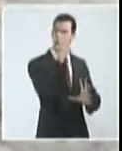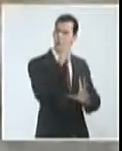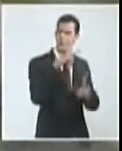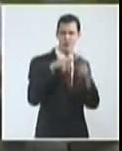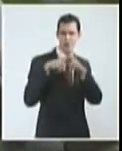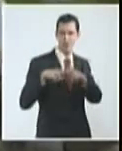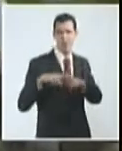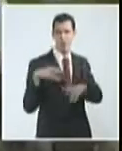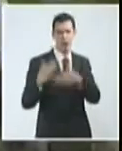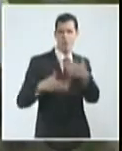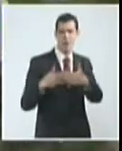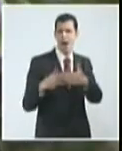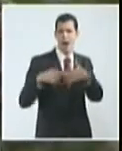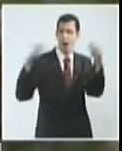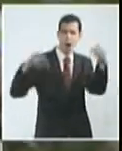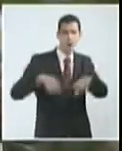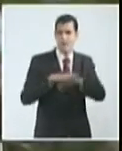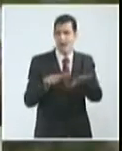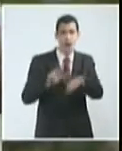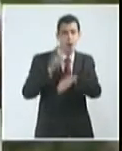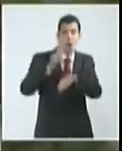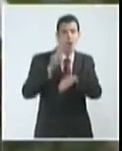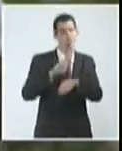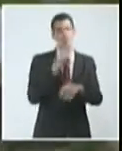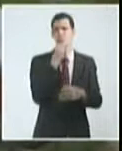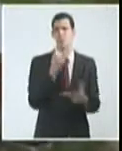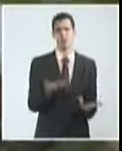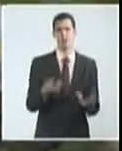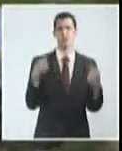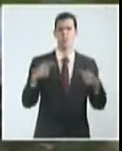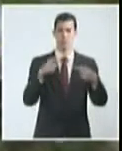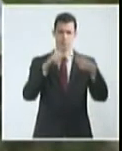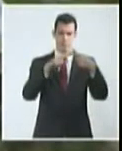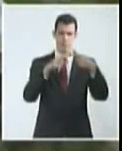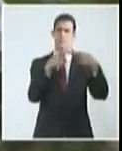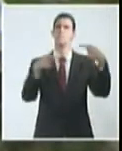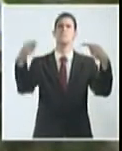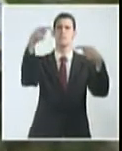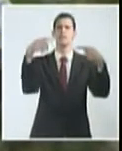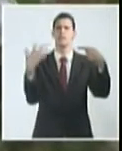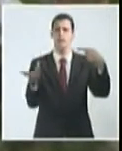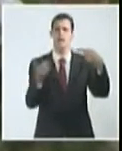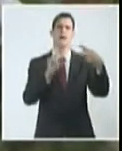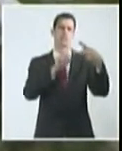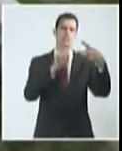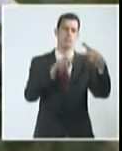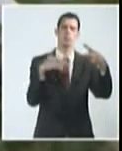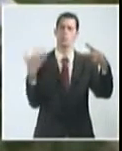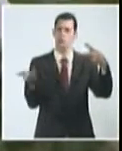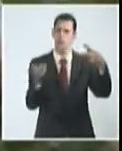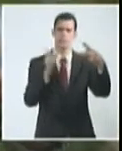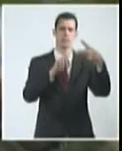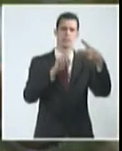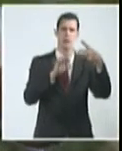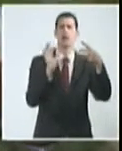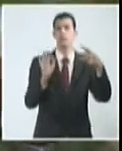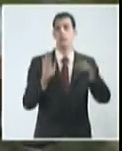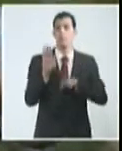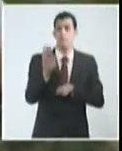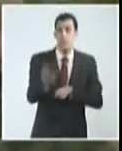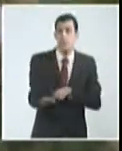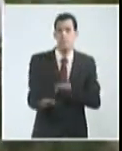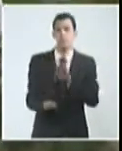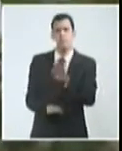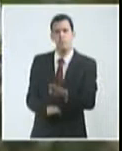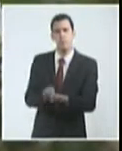su delegado en la Asamblea Municipal. La Asamblea Municipal, a partir de las posibilidades de recursos que tiene, aprueba cuáles prioridades se van a